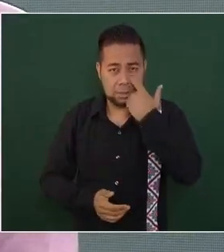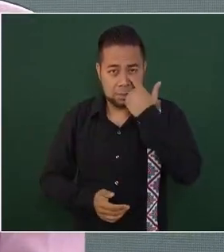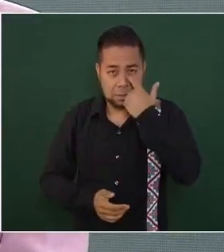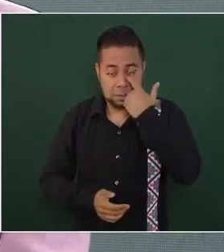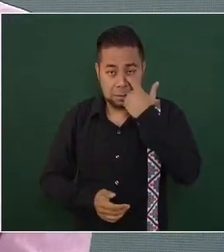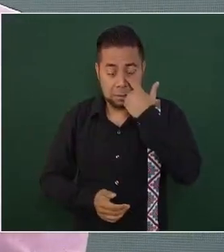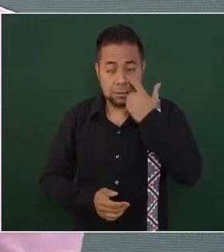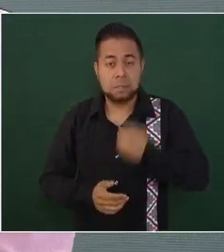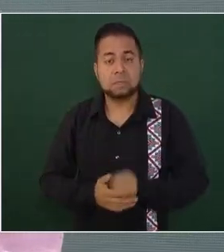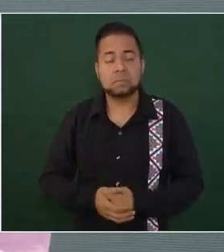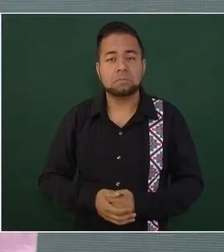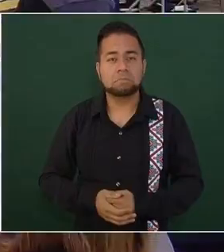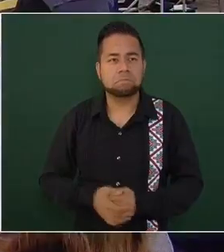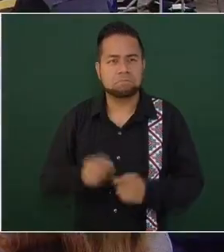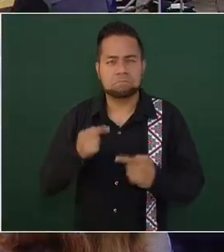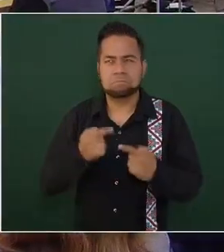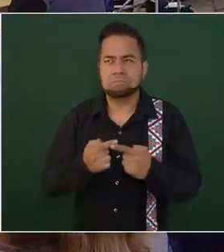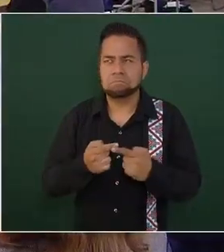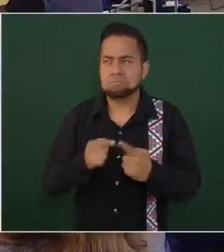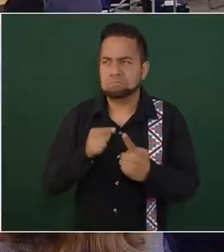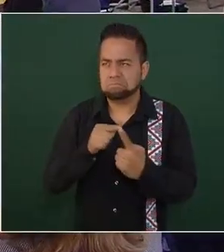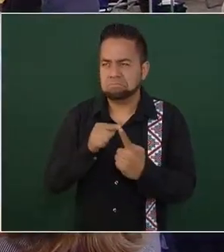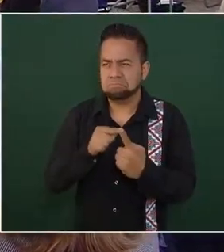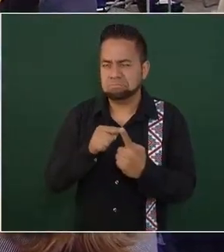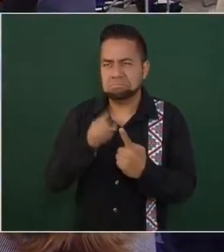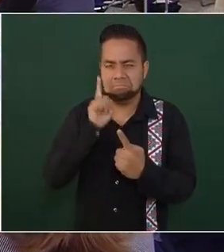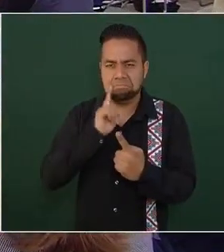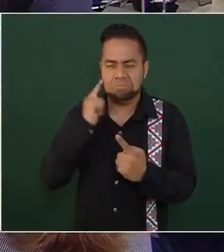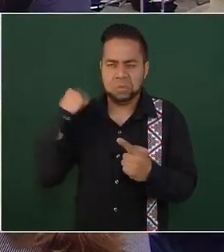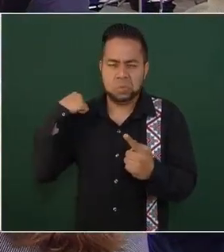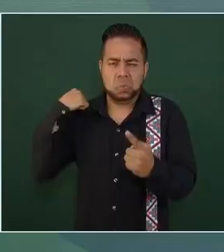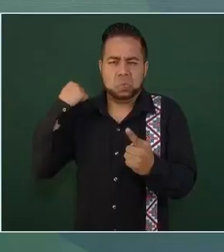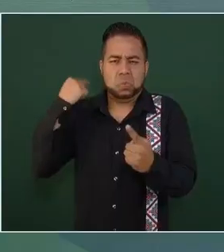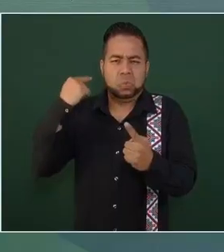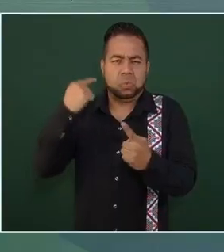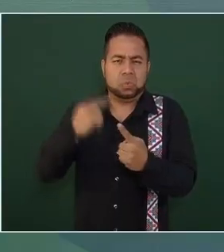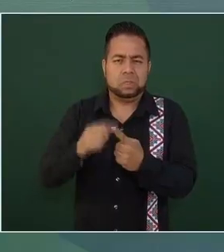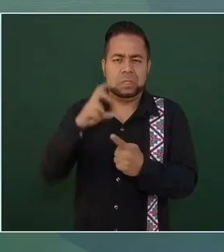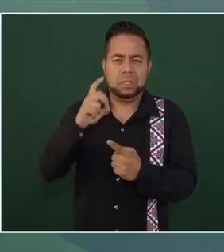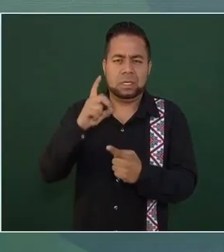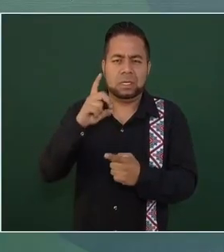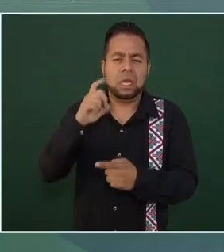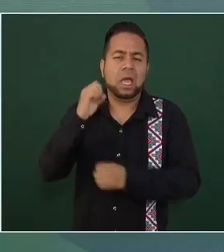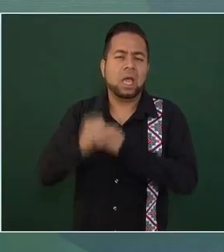pues no sé pero como 30 años de abogada